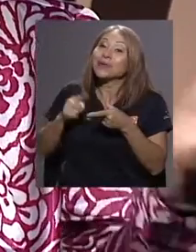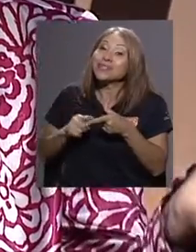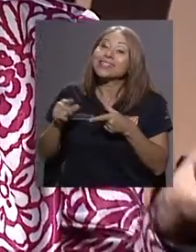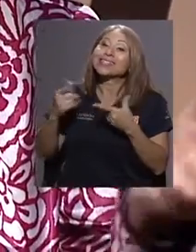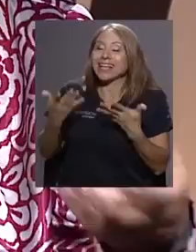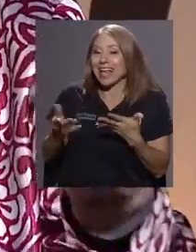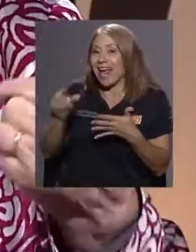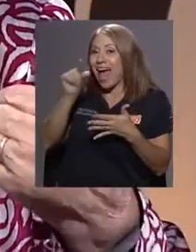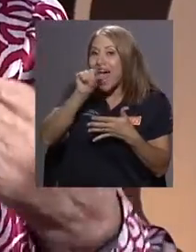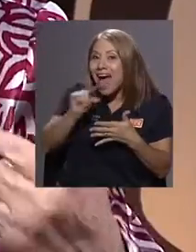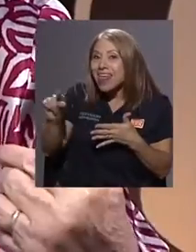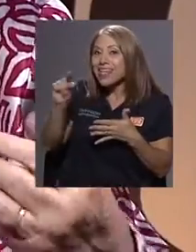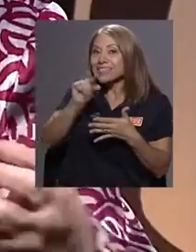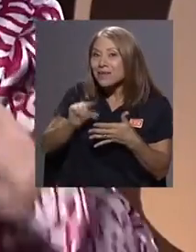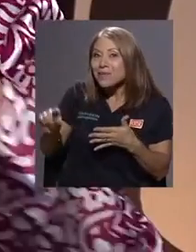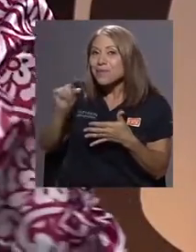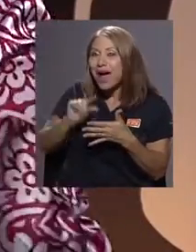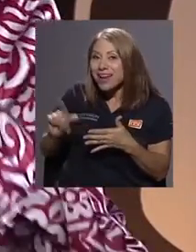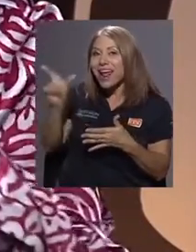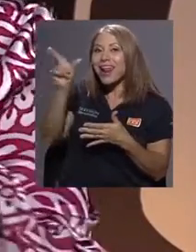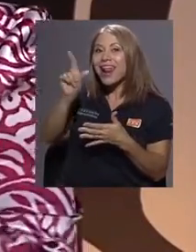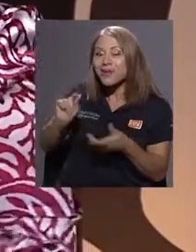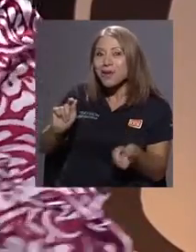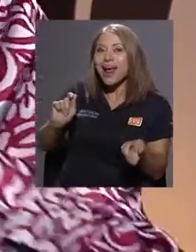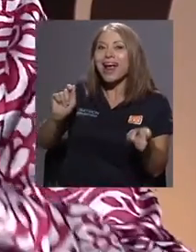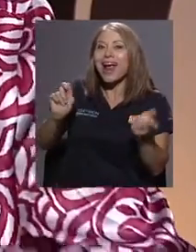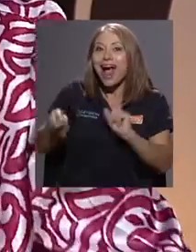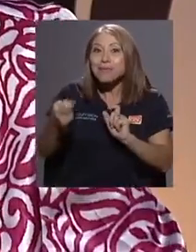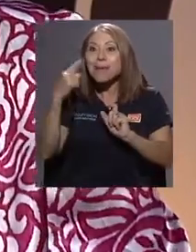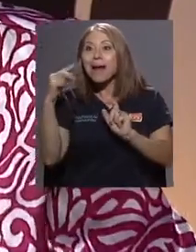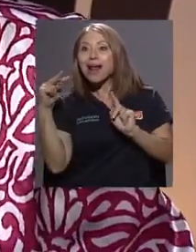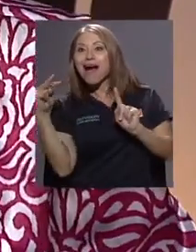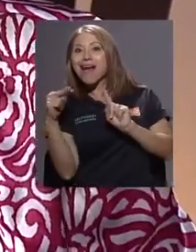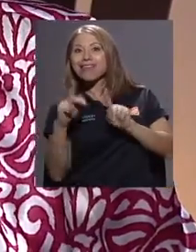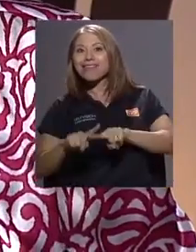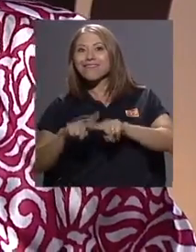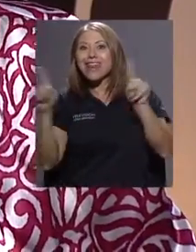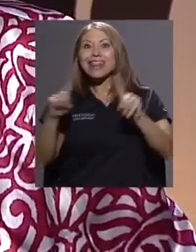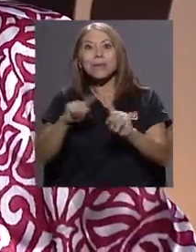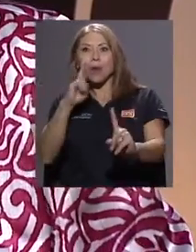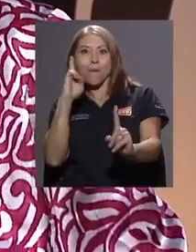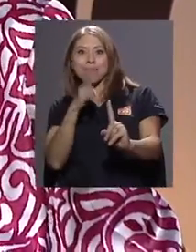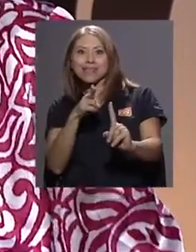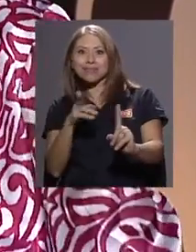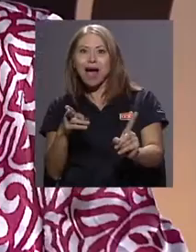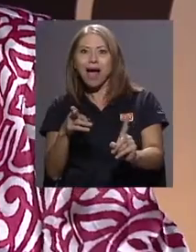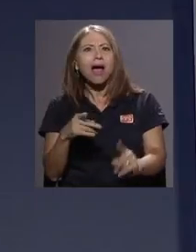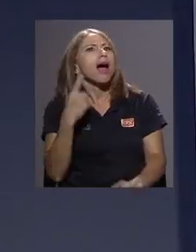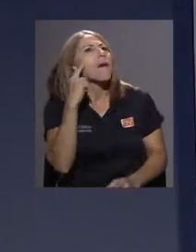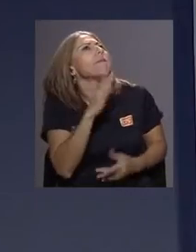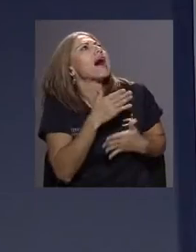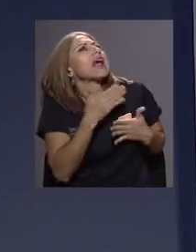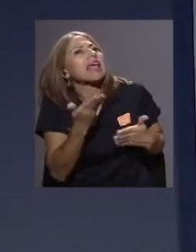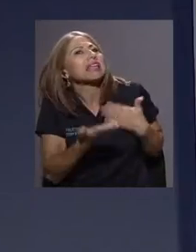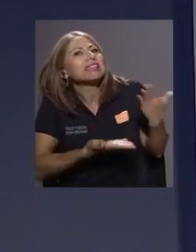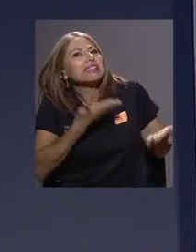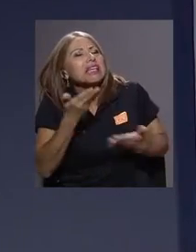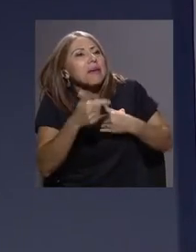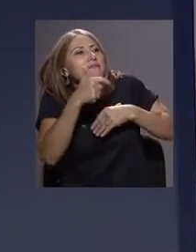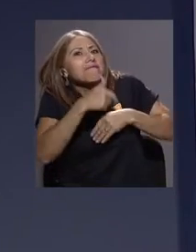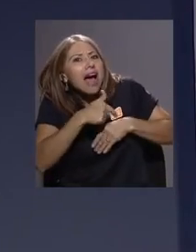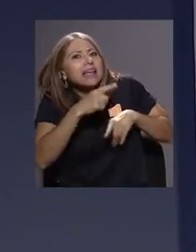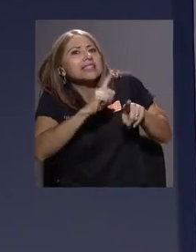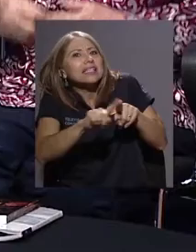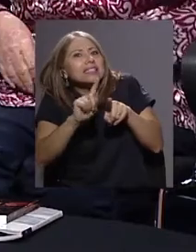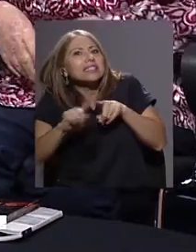luna cambia para ser diferente pero es la misma luna y para qué sirven las fases de la luna hay